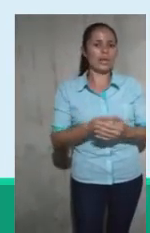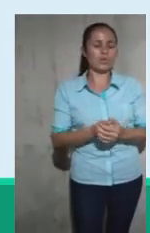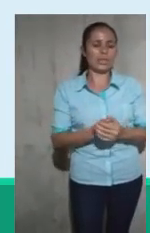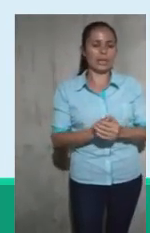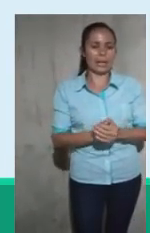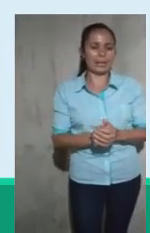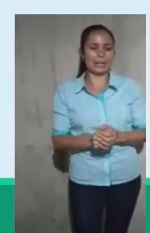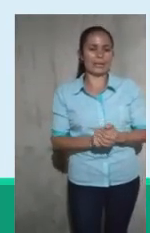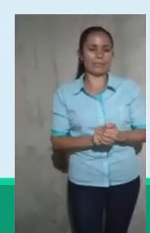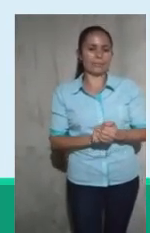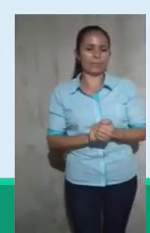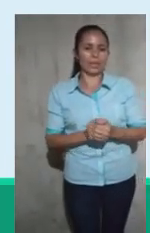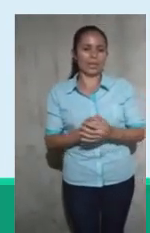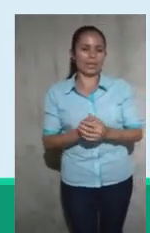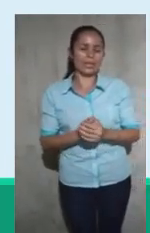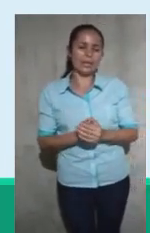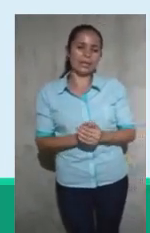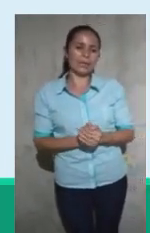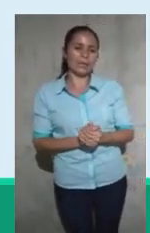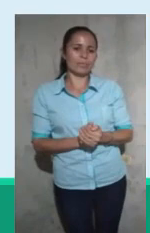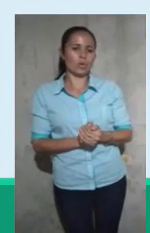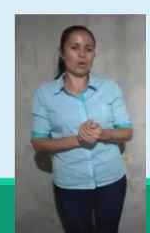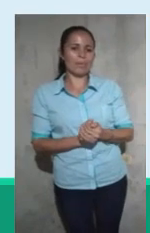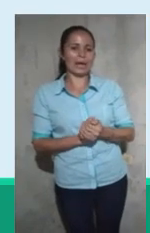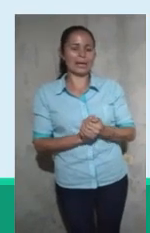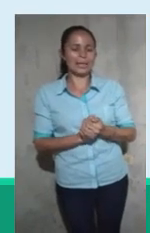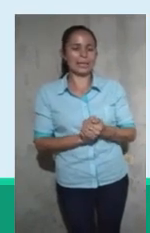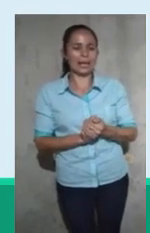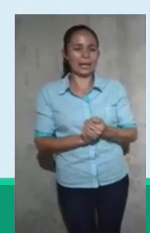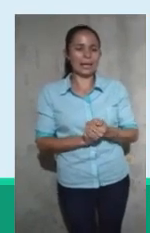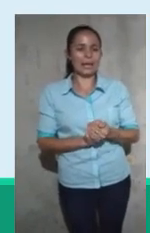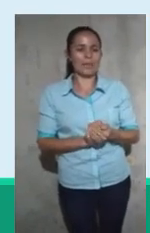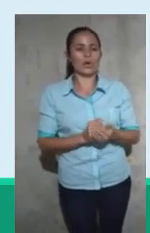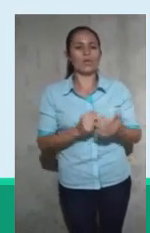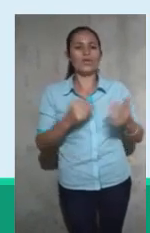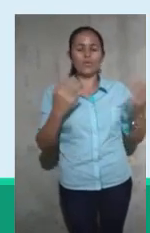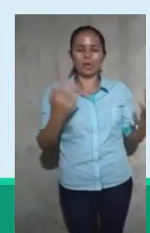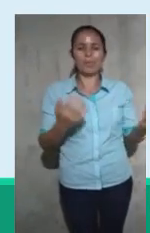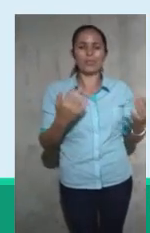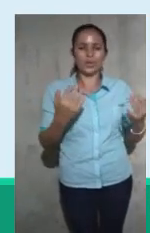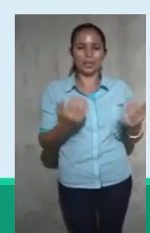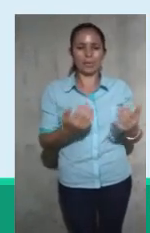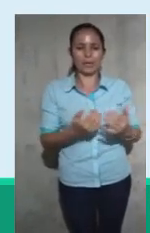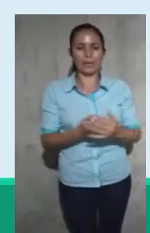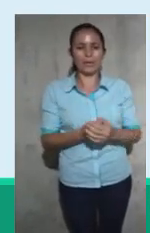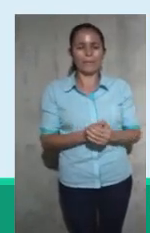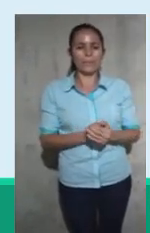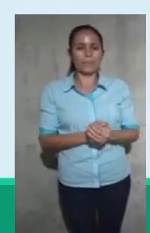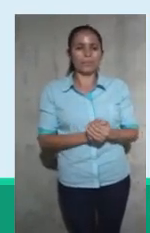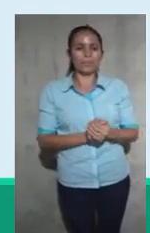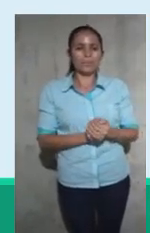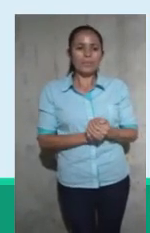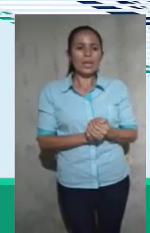que estudiamos en clase. Así que espero que me hagan esa tarea de la mejor forma posible.